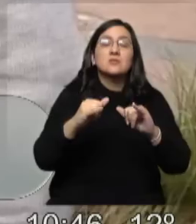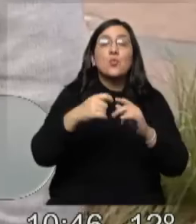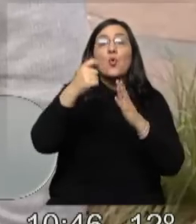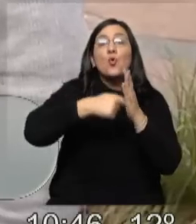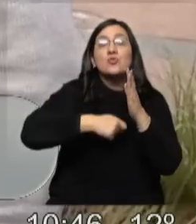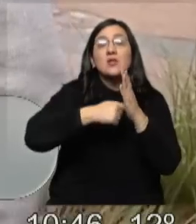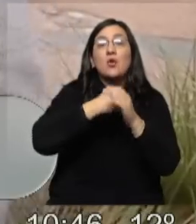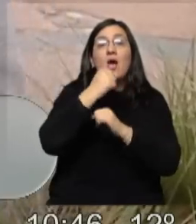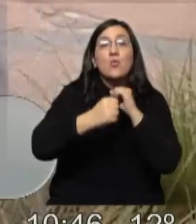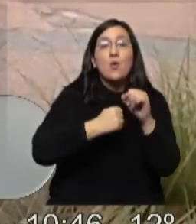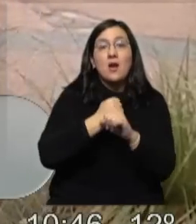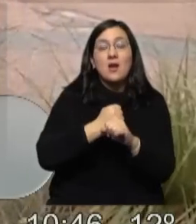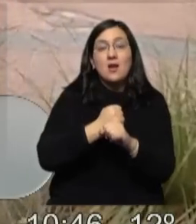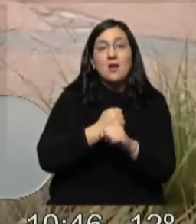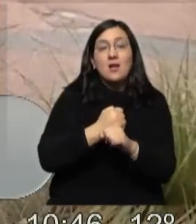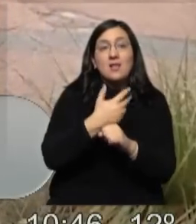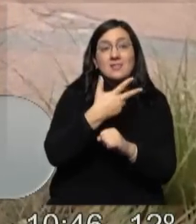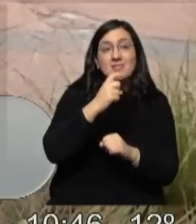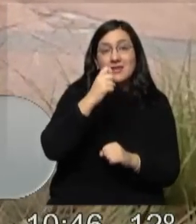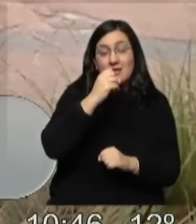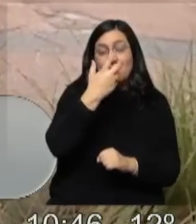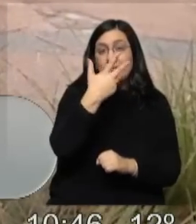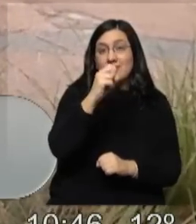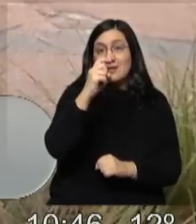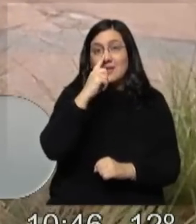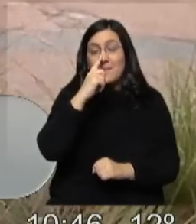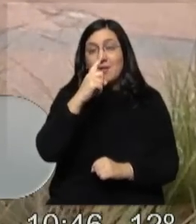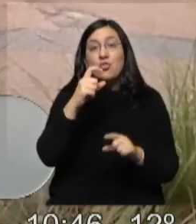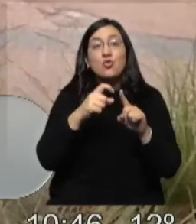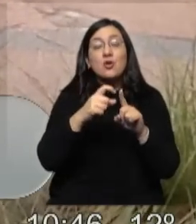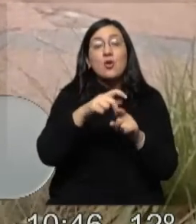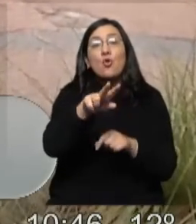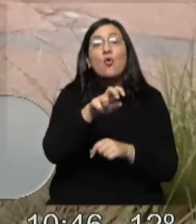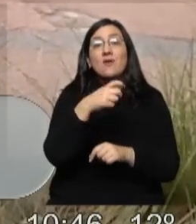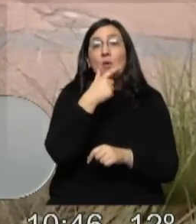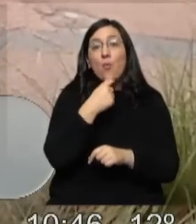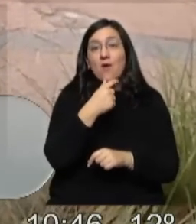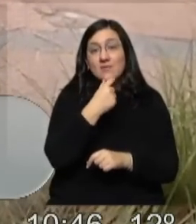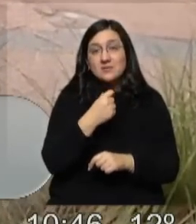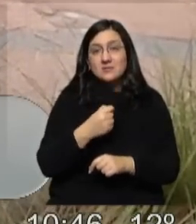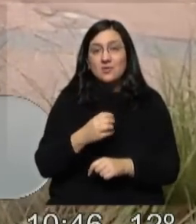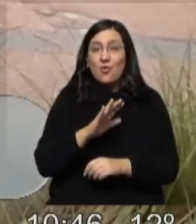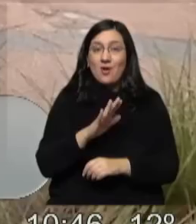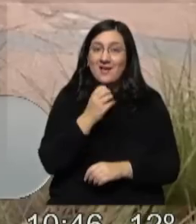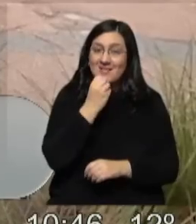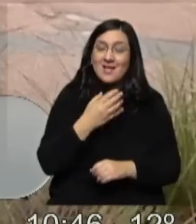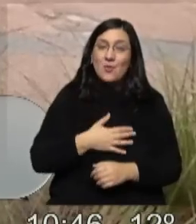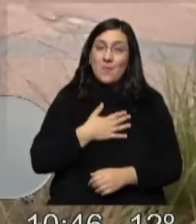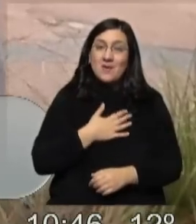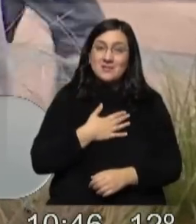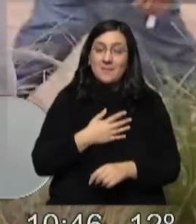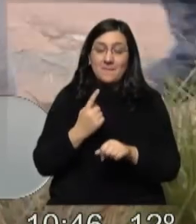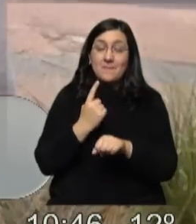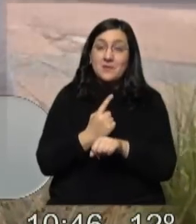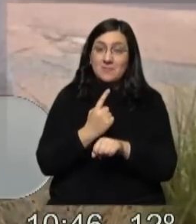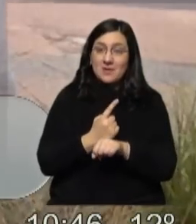lo que tenemos entendido, los primeros $30.000 los cobraría este jueves que viene, según lo que tenemos entendido. Bueno, ¿qué tal? Un placer estar con ustedes. Antes que